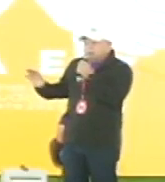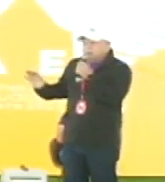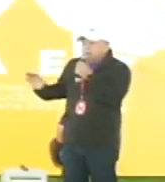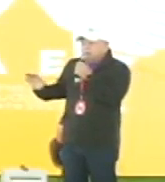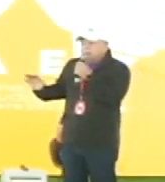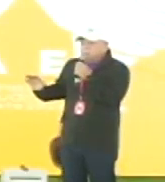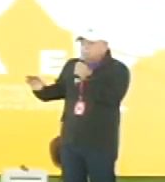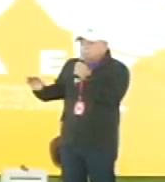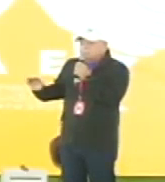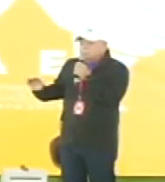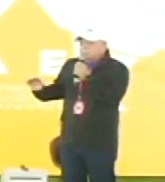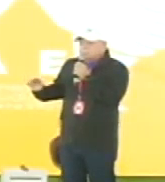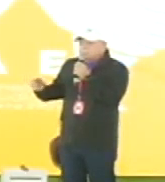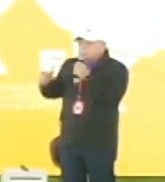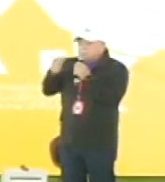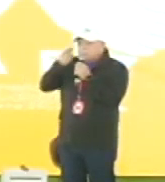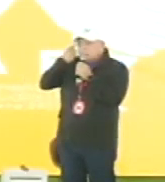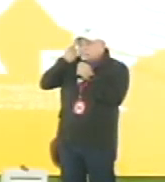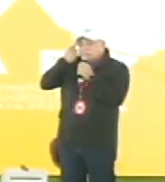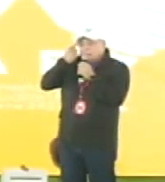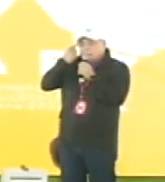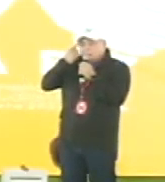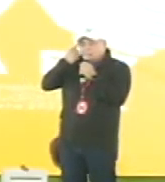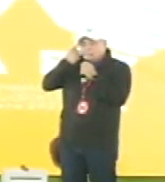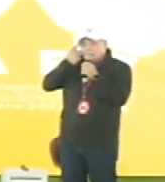fascismo en Brasil.